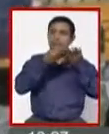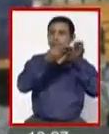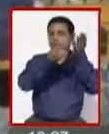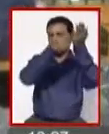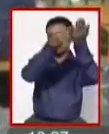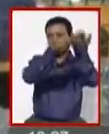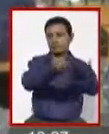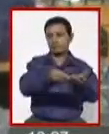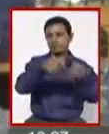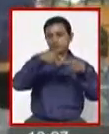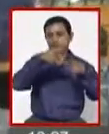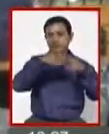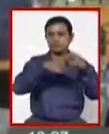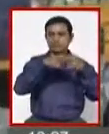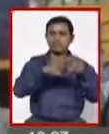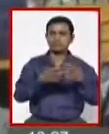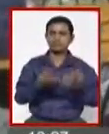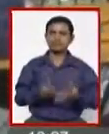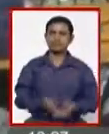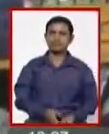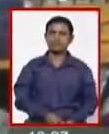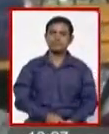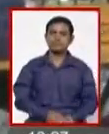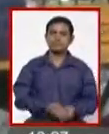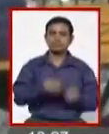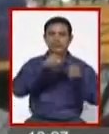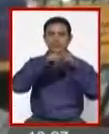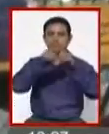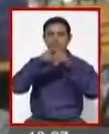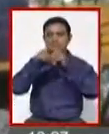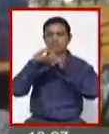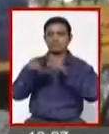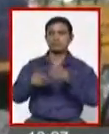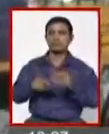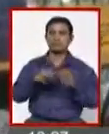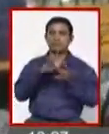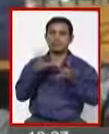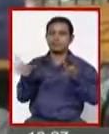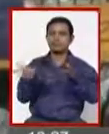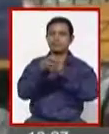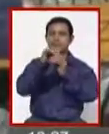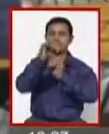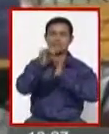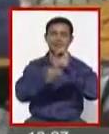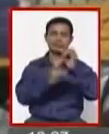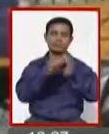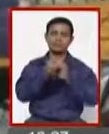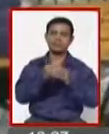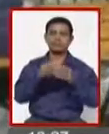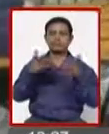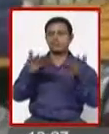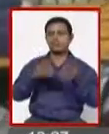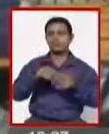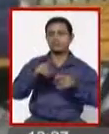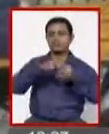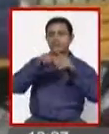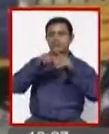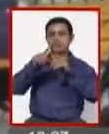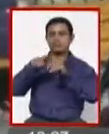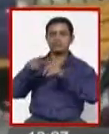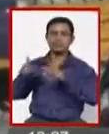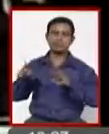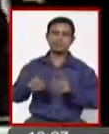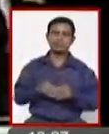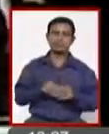presentado esta problemática en diferentes foros, por ejemplo, en el Mercosur, en el